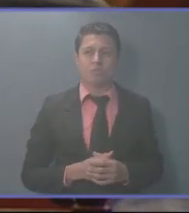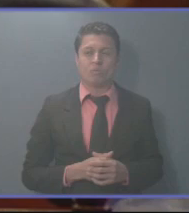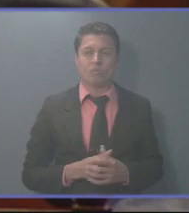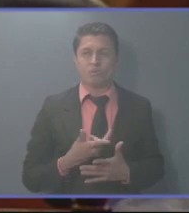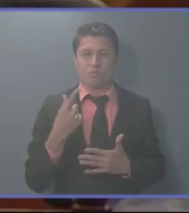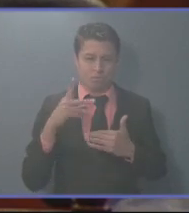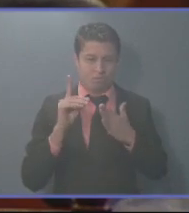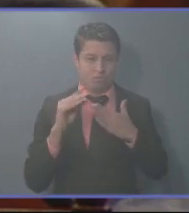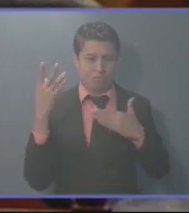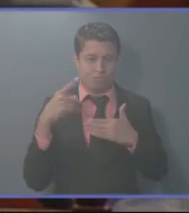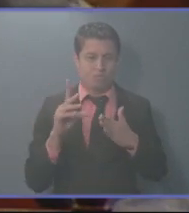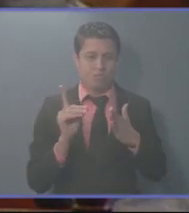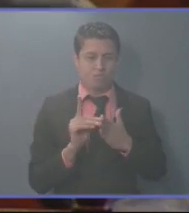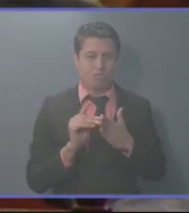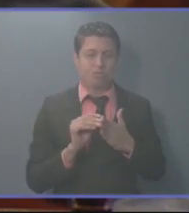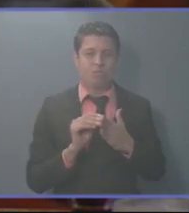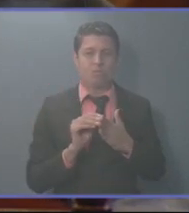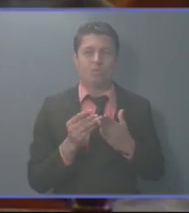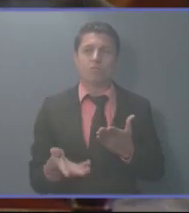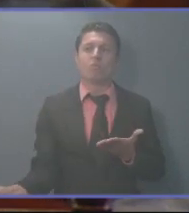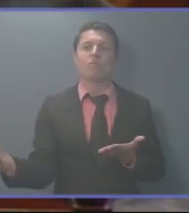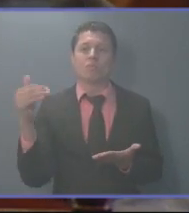colegas diputados, reitero,